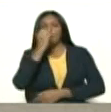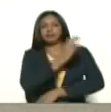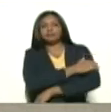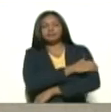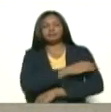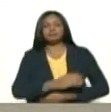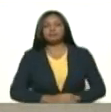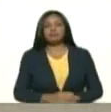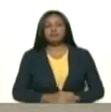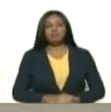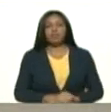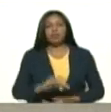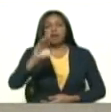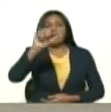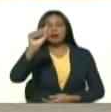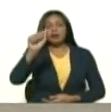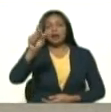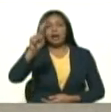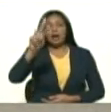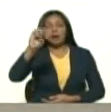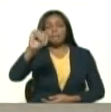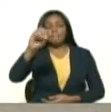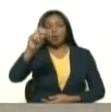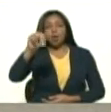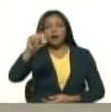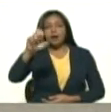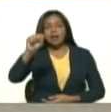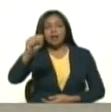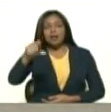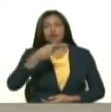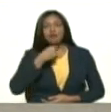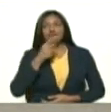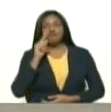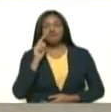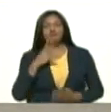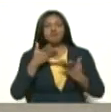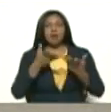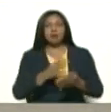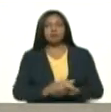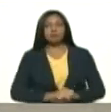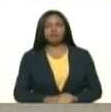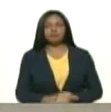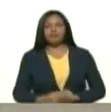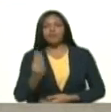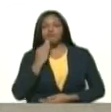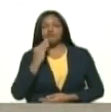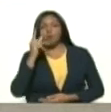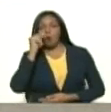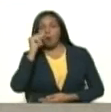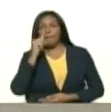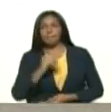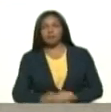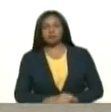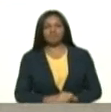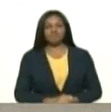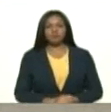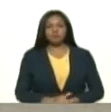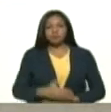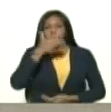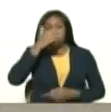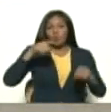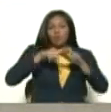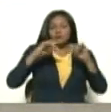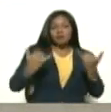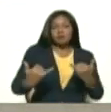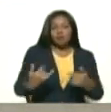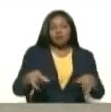Estanga, le gustó a mucha gente esa expresión, el bobolongo de entonces, criminal, igual que el de